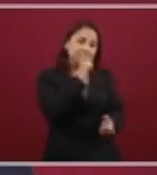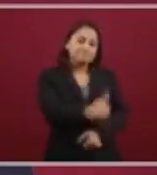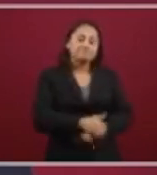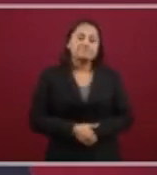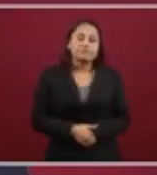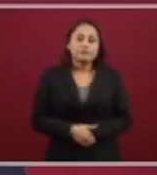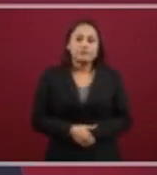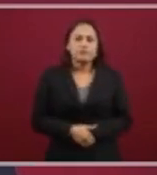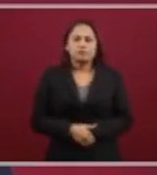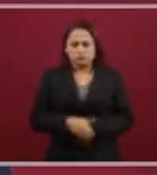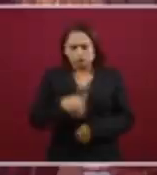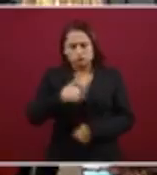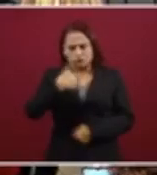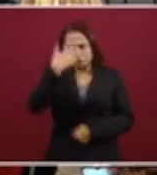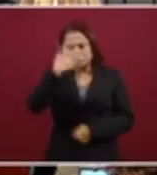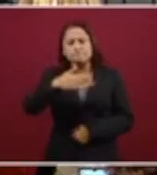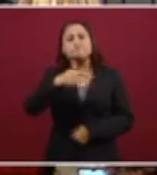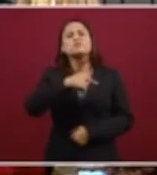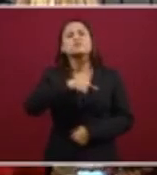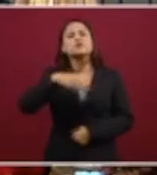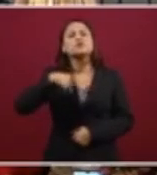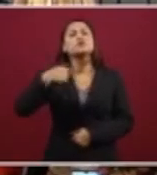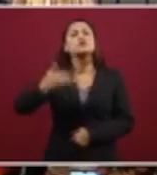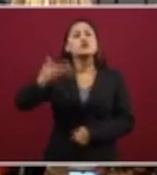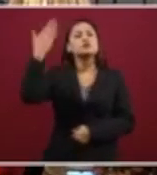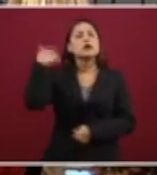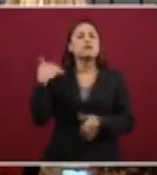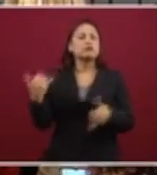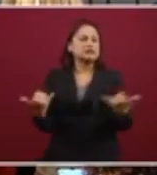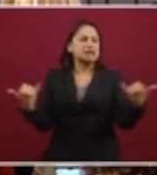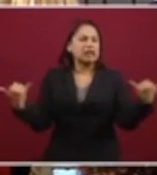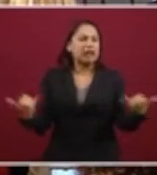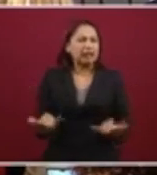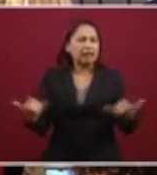opositores y fuimos rebeldes